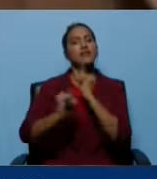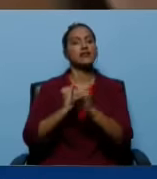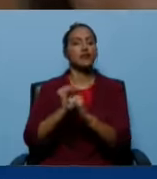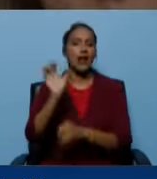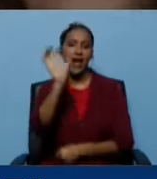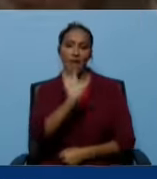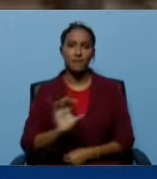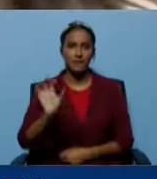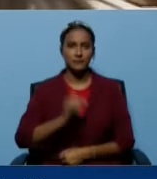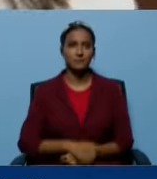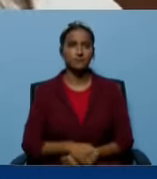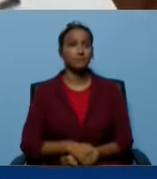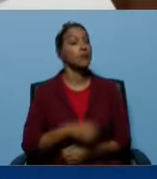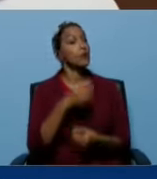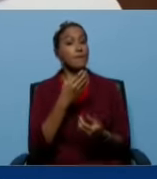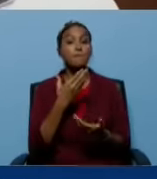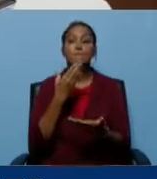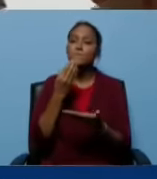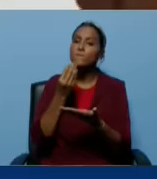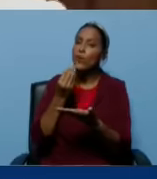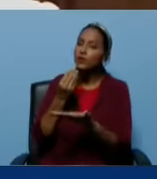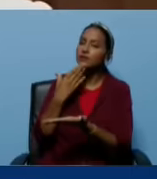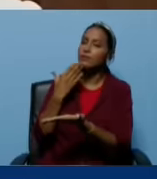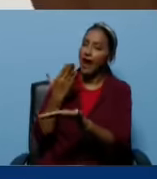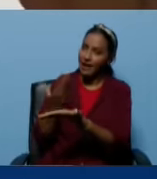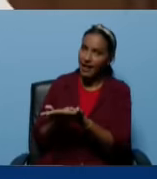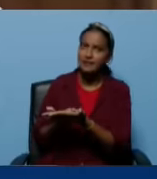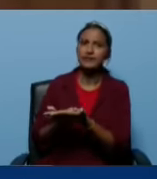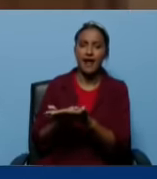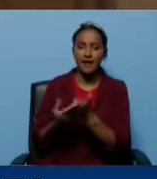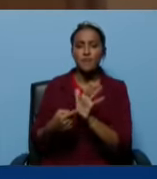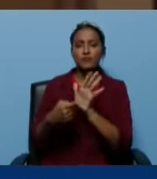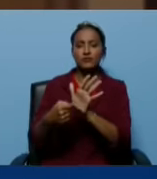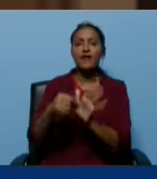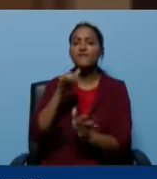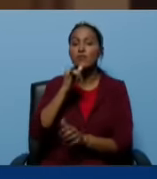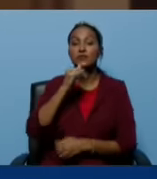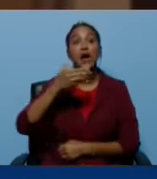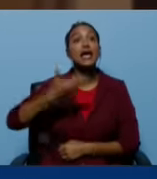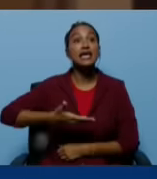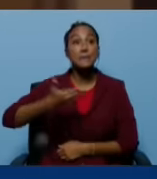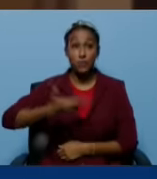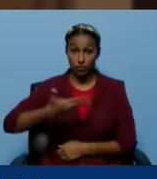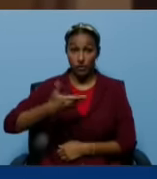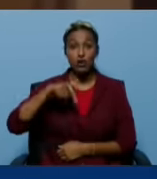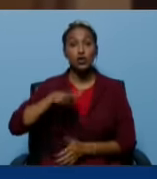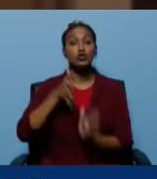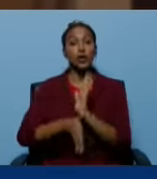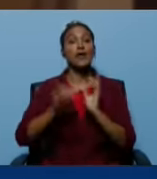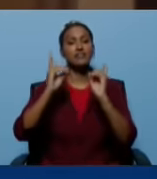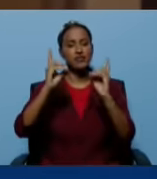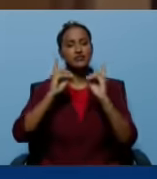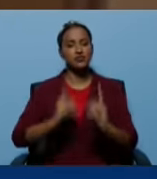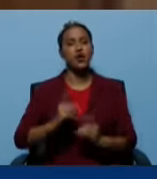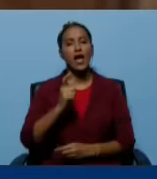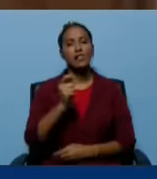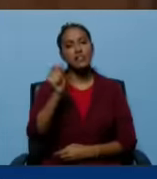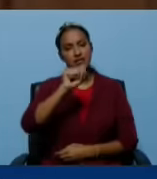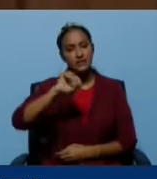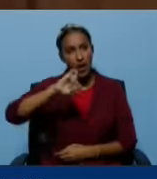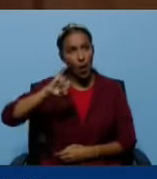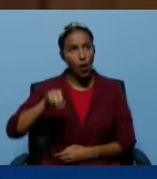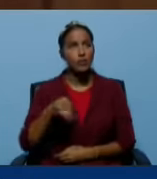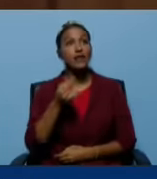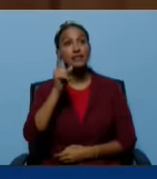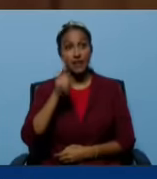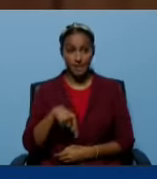gracias, canciller. Ha dicho algo importante el día de hoy, además de este veredicto final que ha dado la Sala Electoral del Tribunal Supremo de Justicia, ha triunfado la paz. También les decía